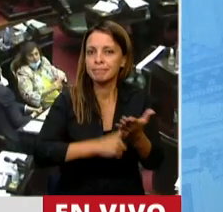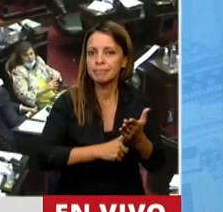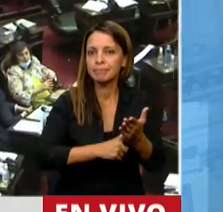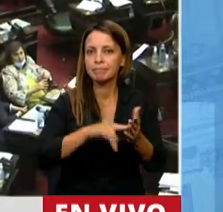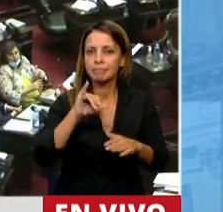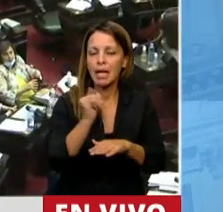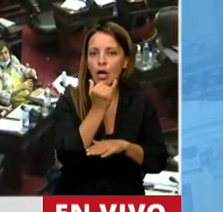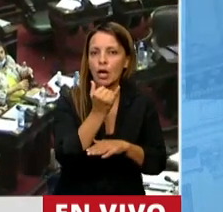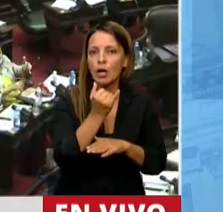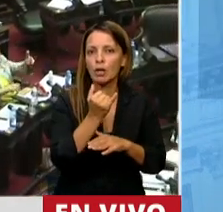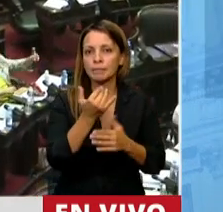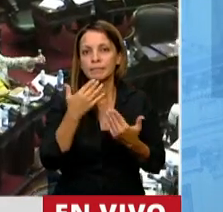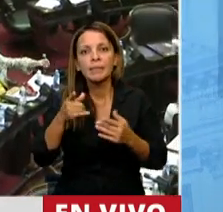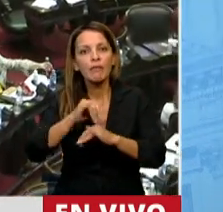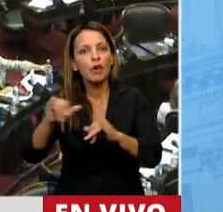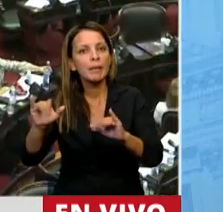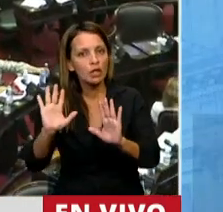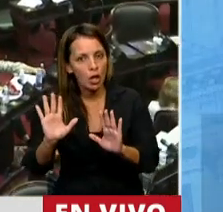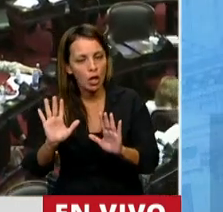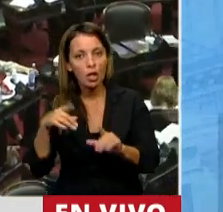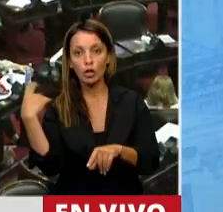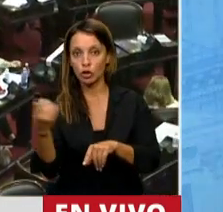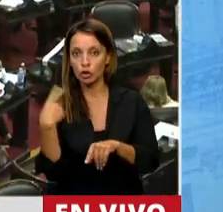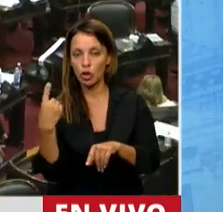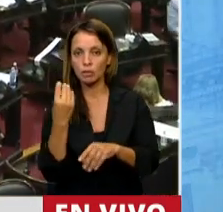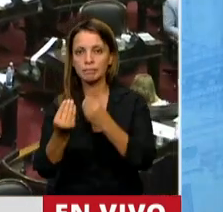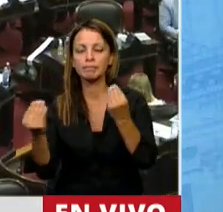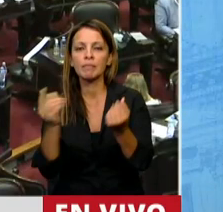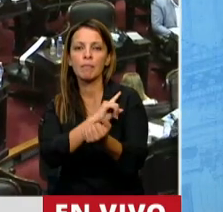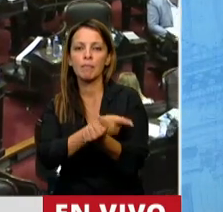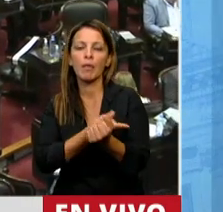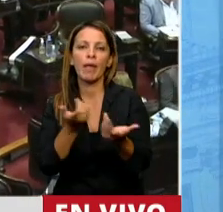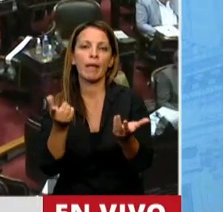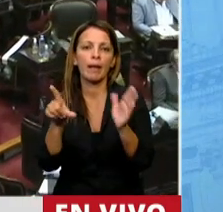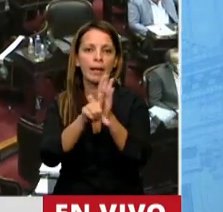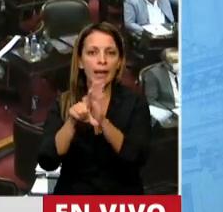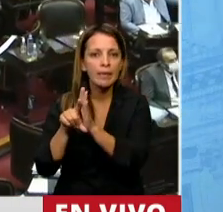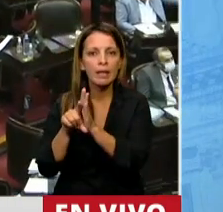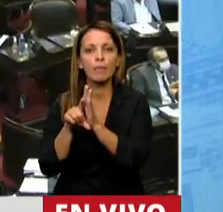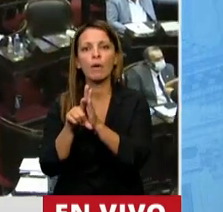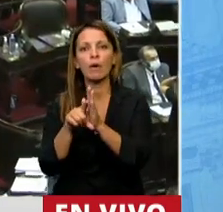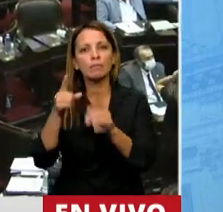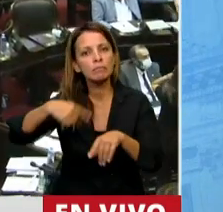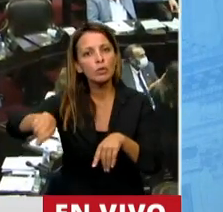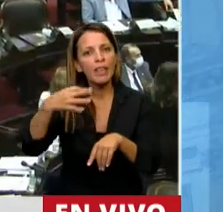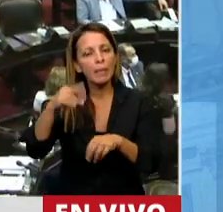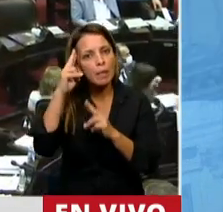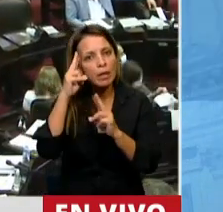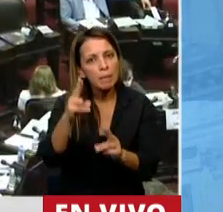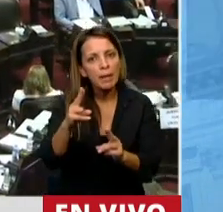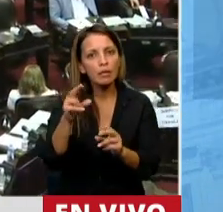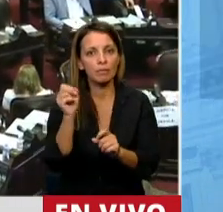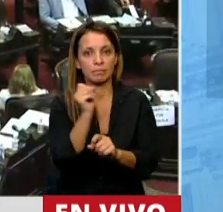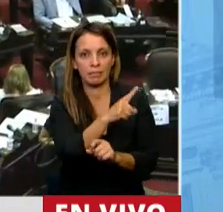la información disponible, y quienes estamos en los poderes legislativos, sobre todo ser respetuosos de